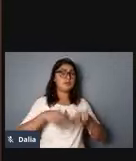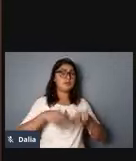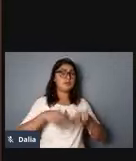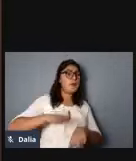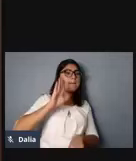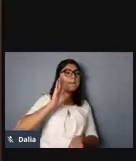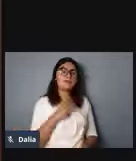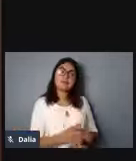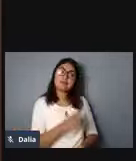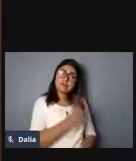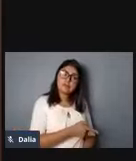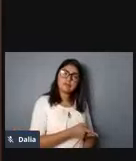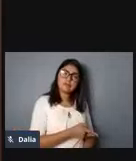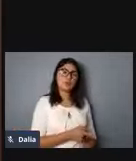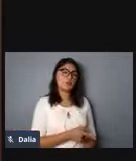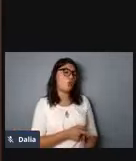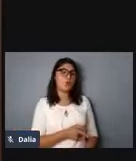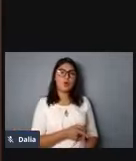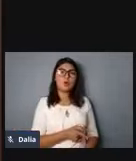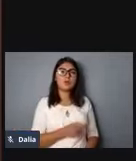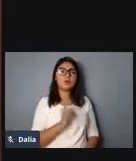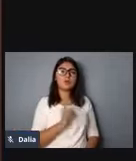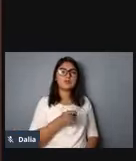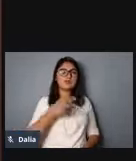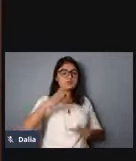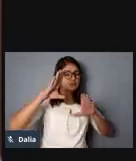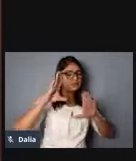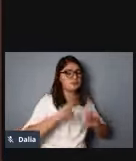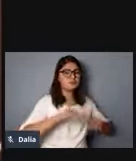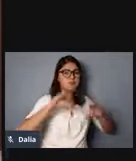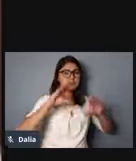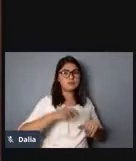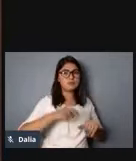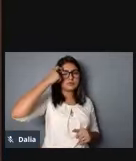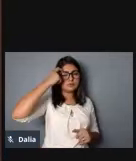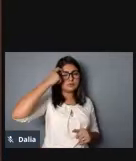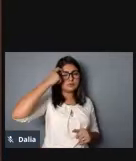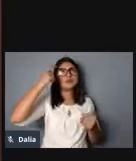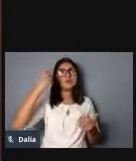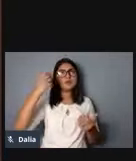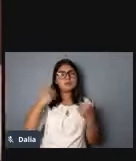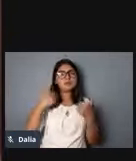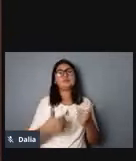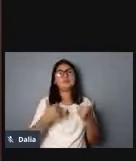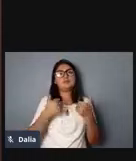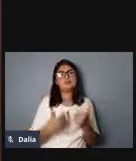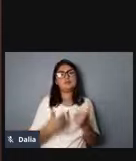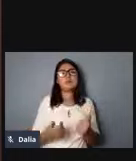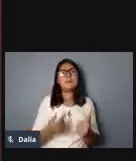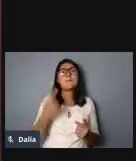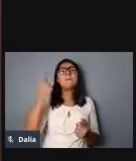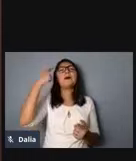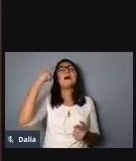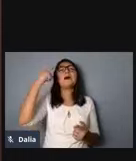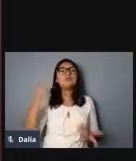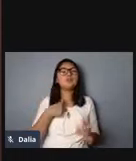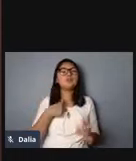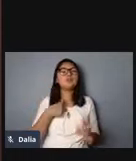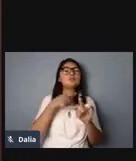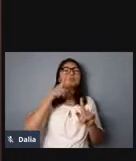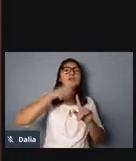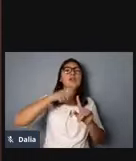tener conciencia, ¿no? Como niña y como niño, de ¿para qué? Y esa sería la pregunta. ¿Para